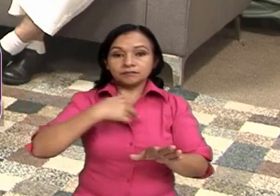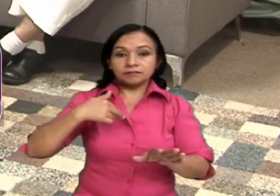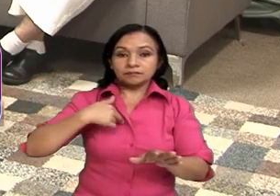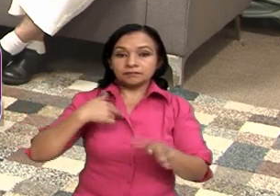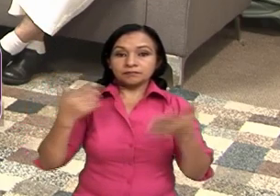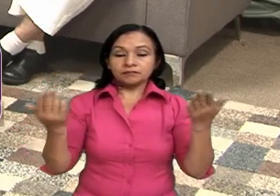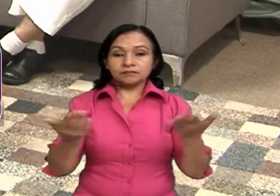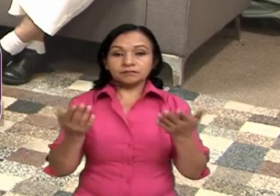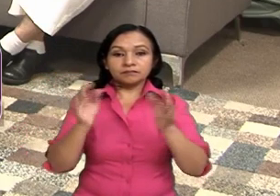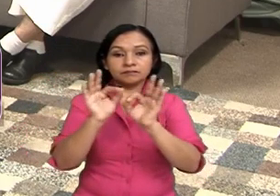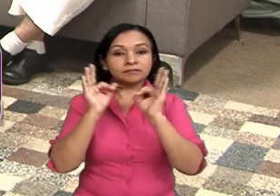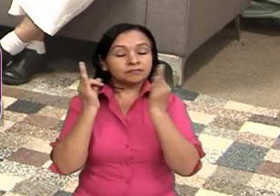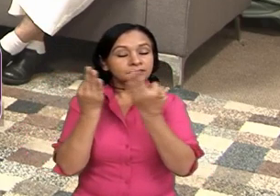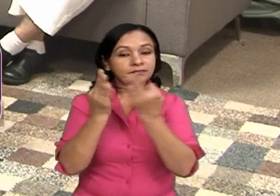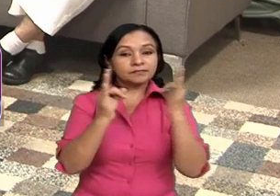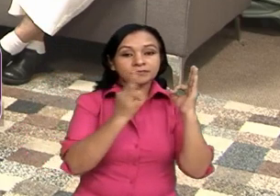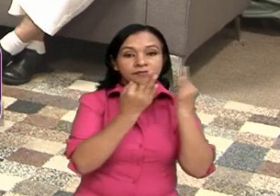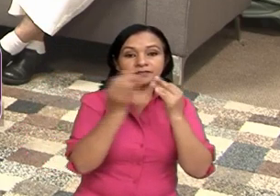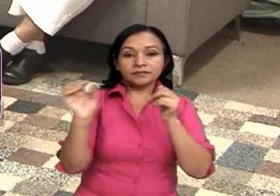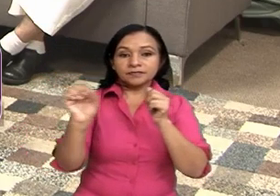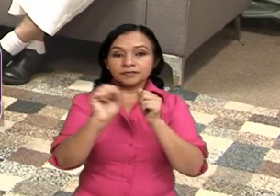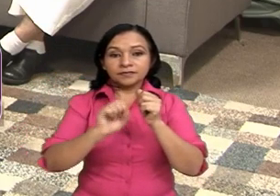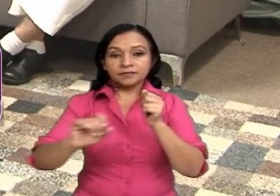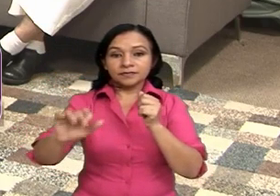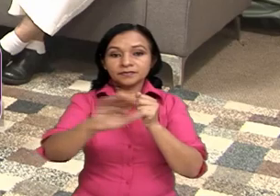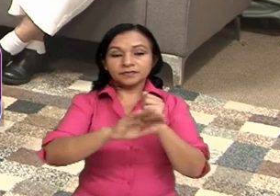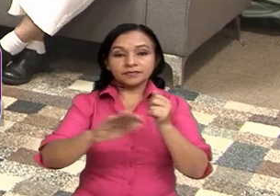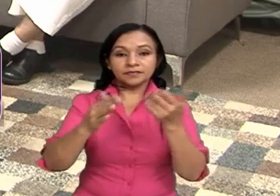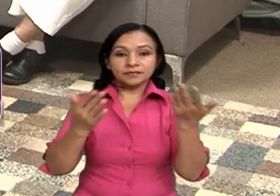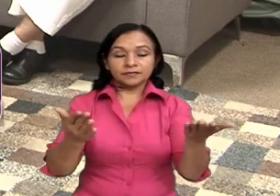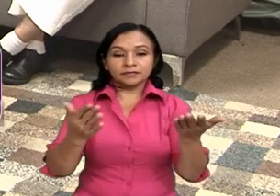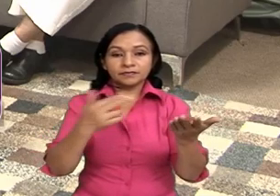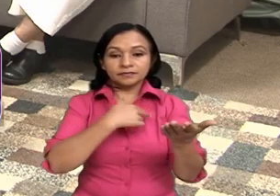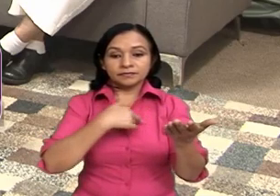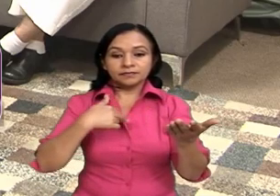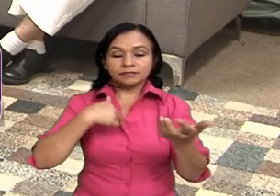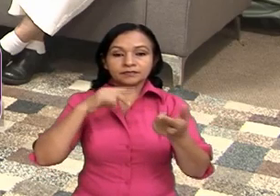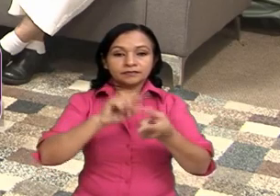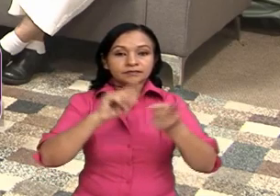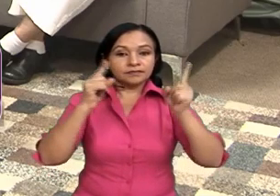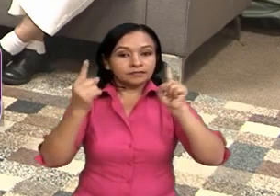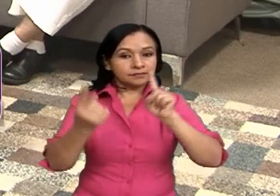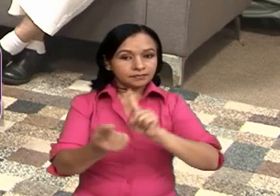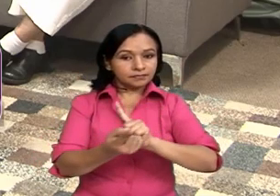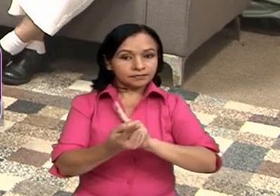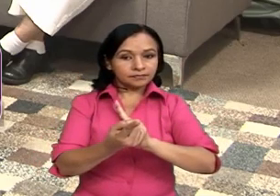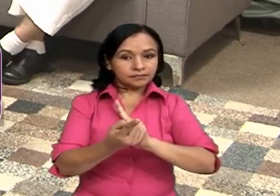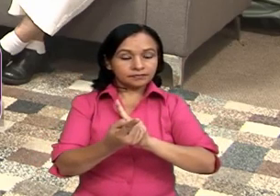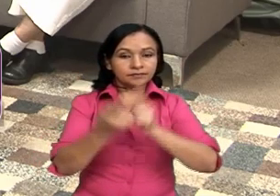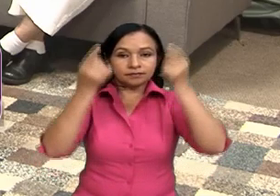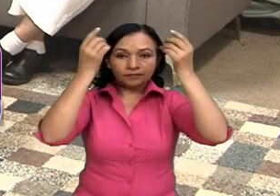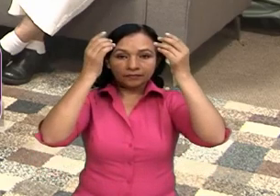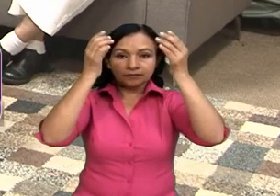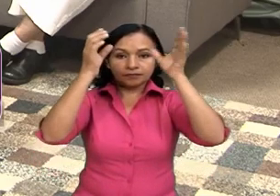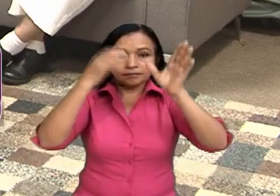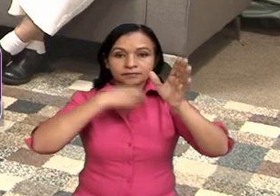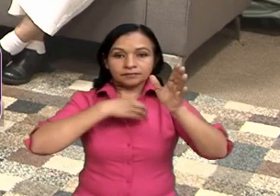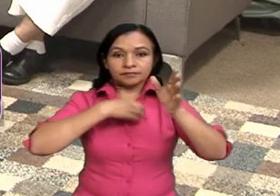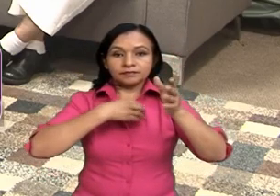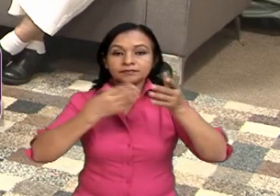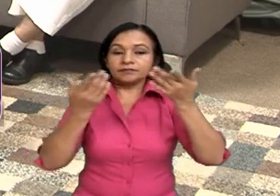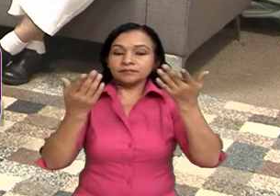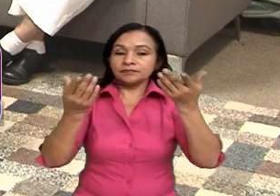nosotras, las familias, la sociedad, la que tiene que dar ese paso hacia transformar nuestra cultura, nuestra forma de